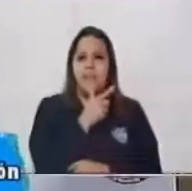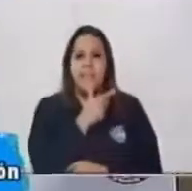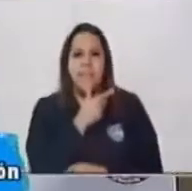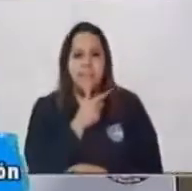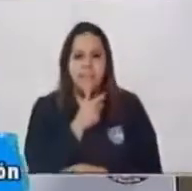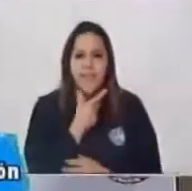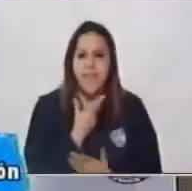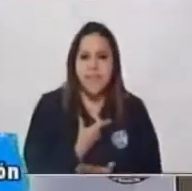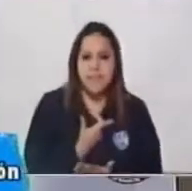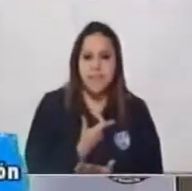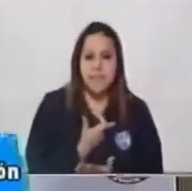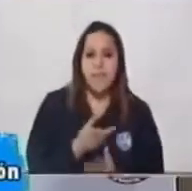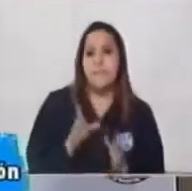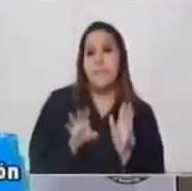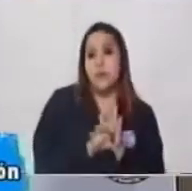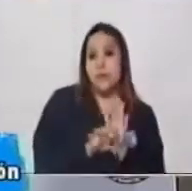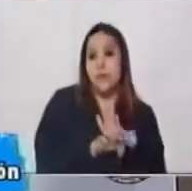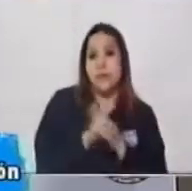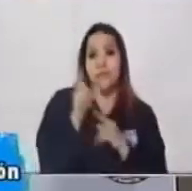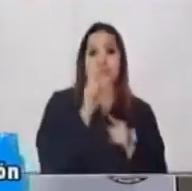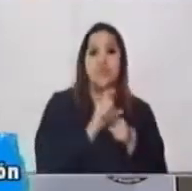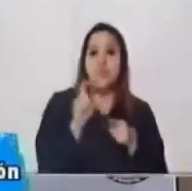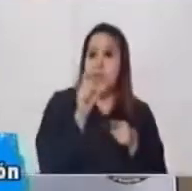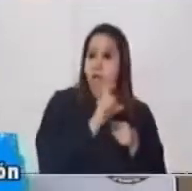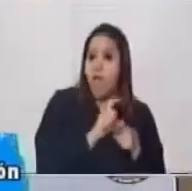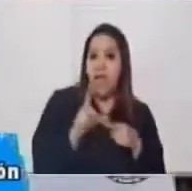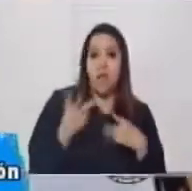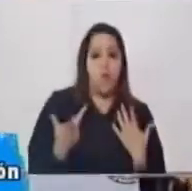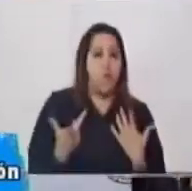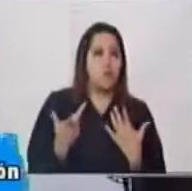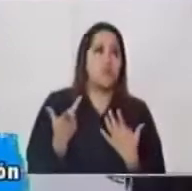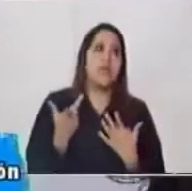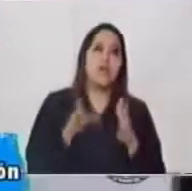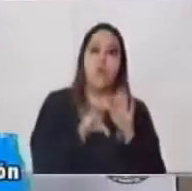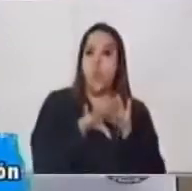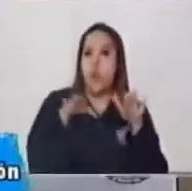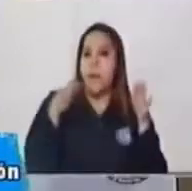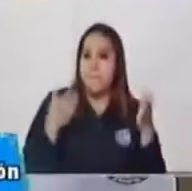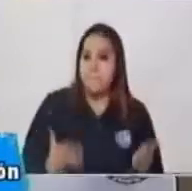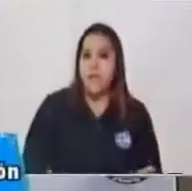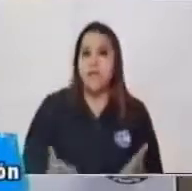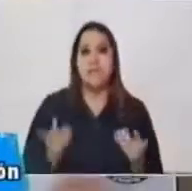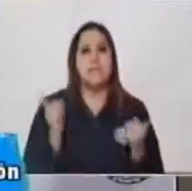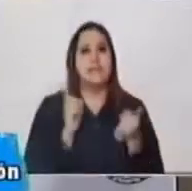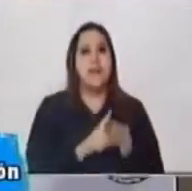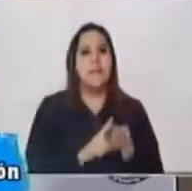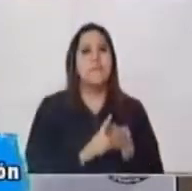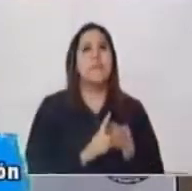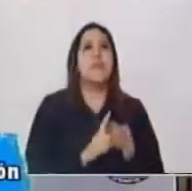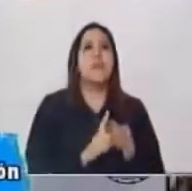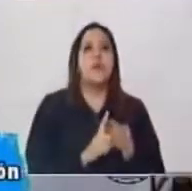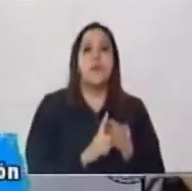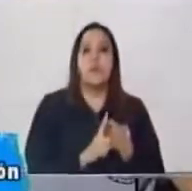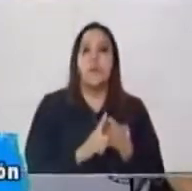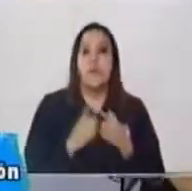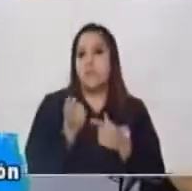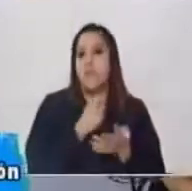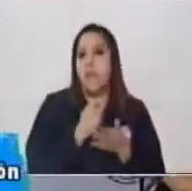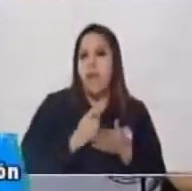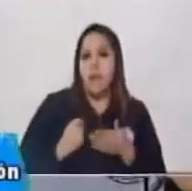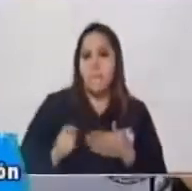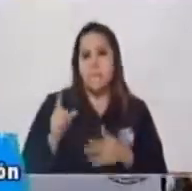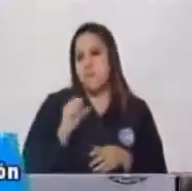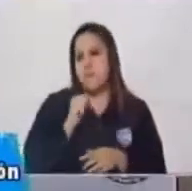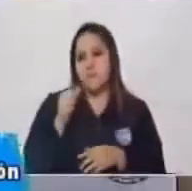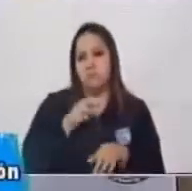Pero si es una cosa inanimada, como una mesa, una pizarra, o bien otros objetos que encuentres